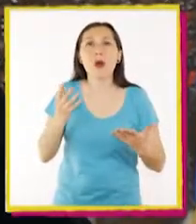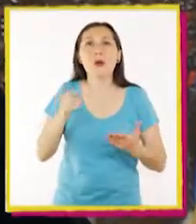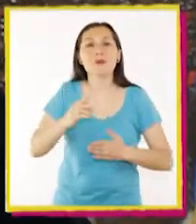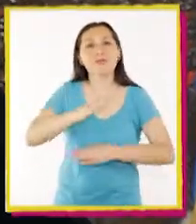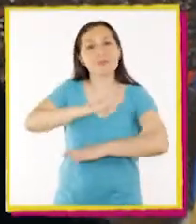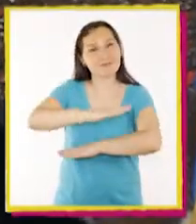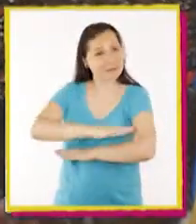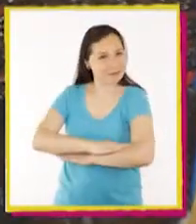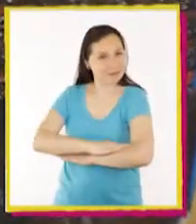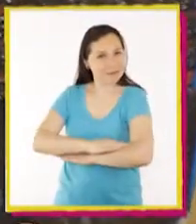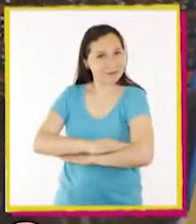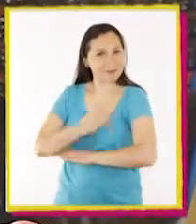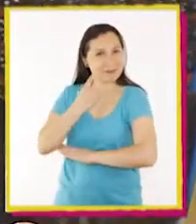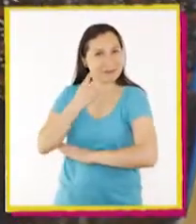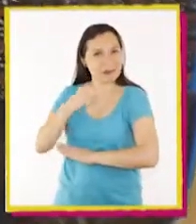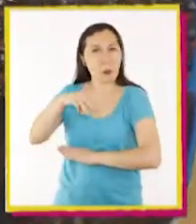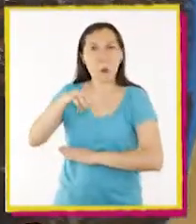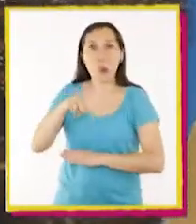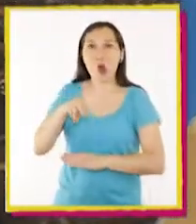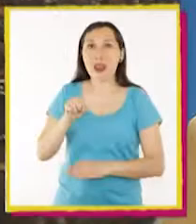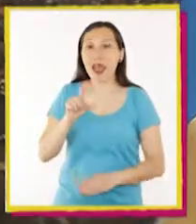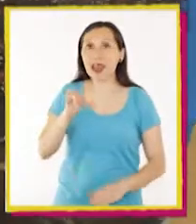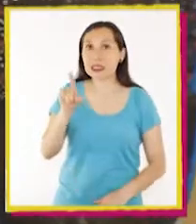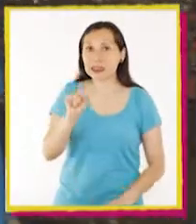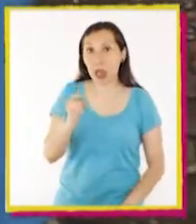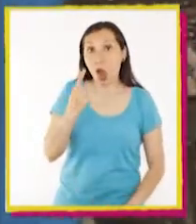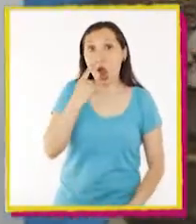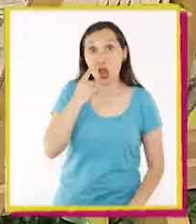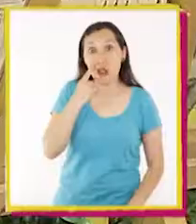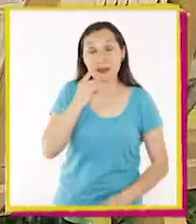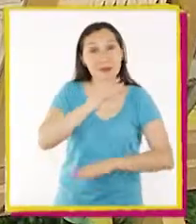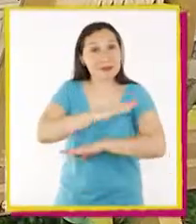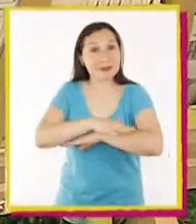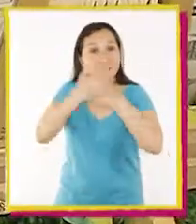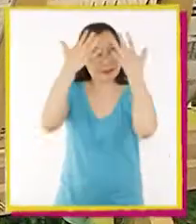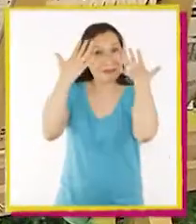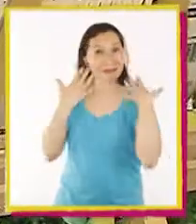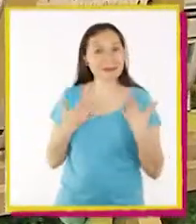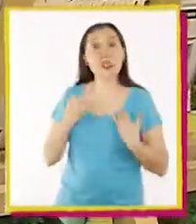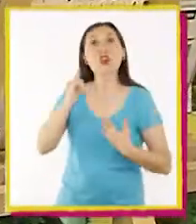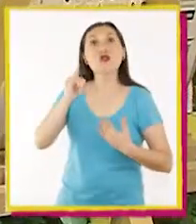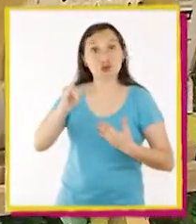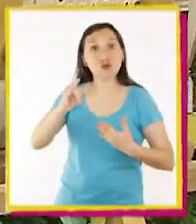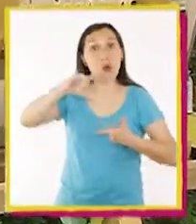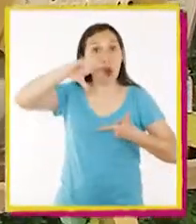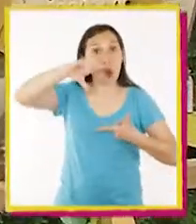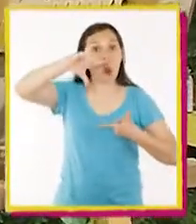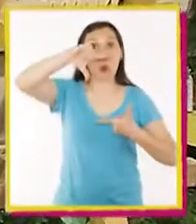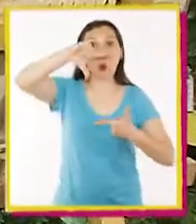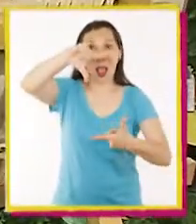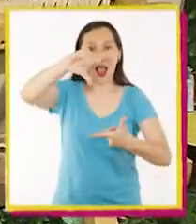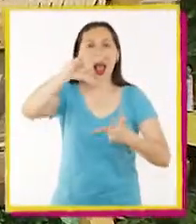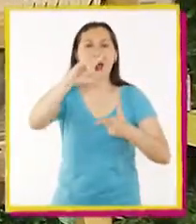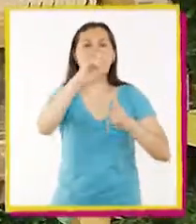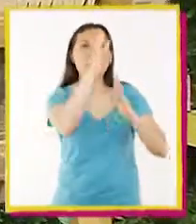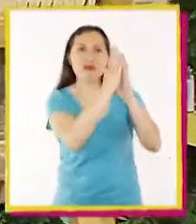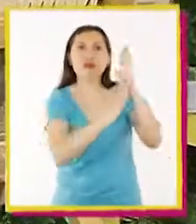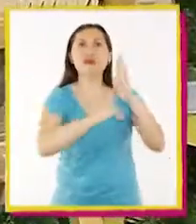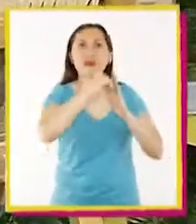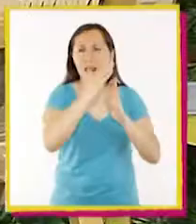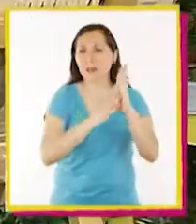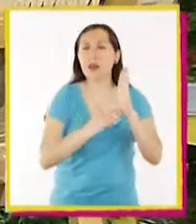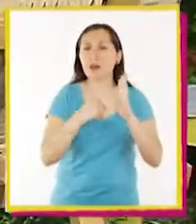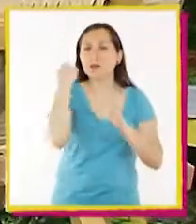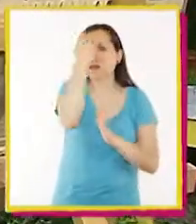conocido como la Mona Lisa. ¿La conocen? ¡Sí! ¡Sí, es un cuadro! Un retrato